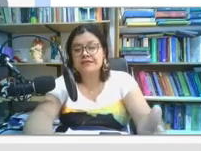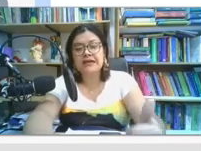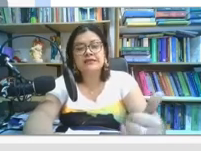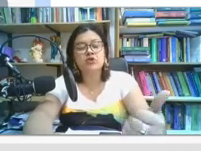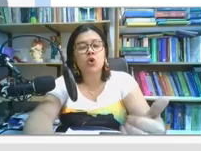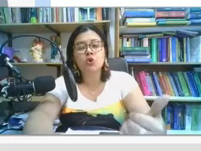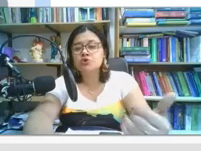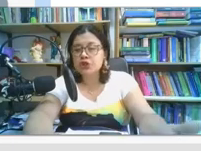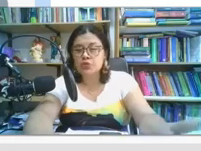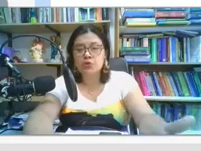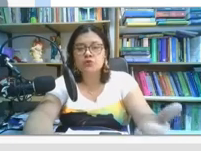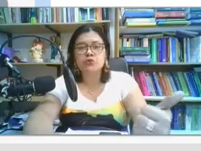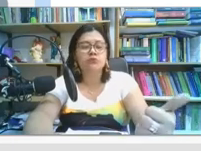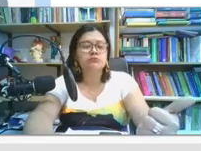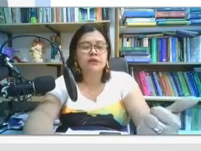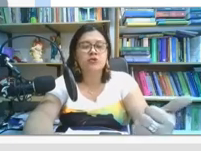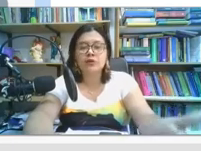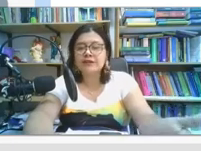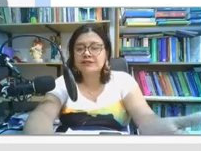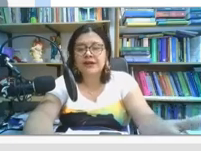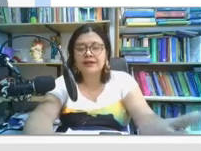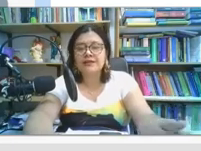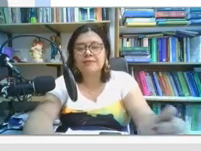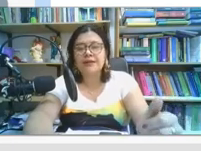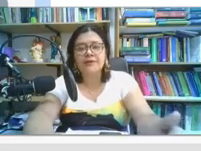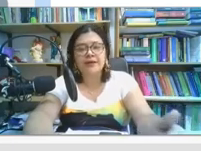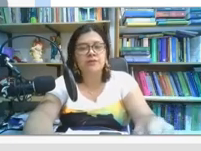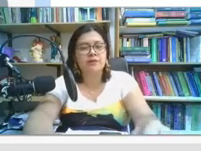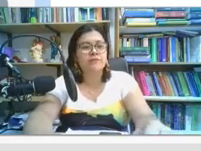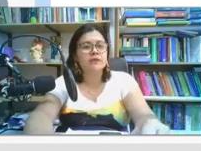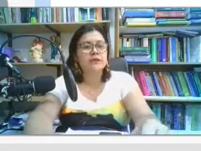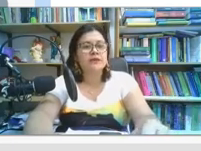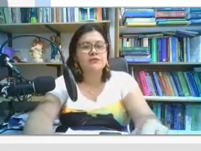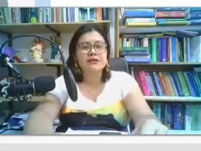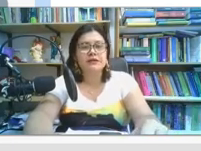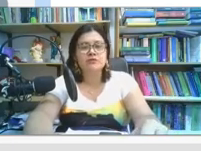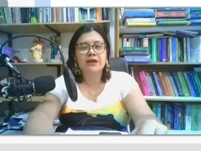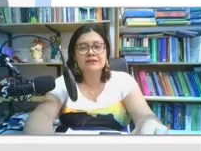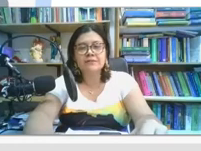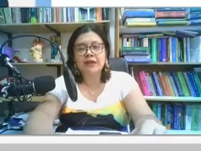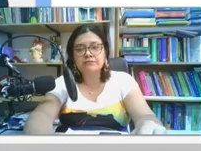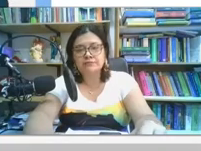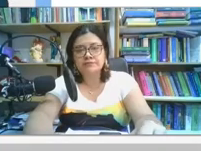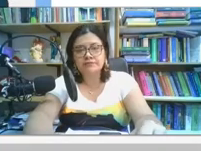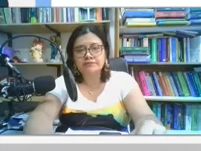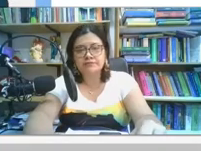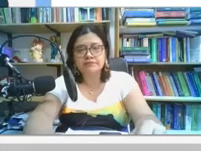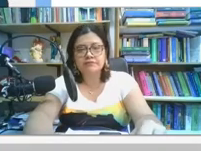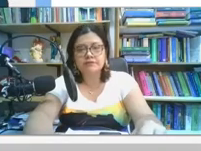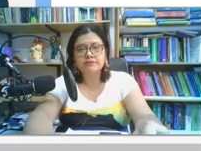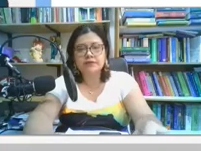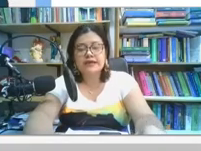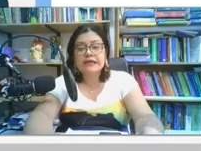referencias con los títulos con todo lo que necesita acreditar para la bdm entonces le damos a aceptar